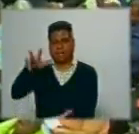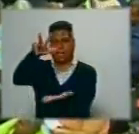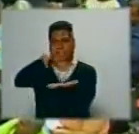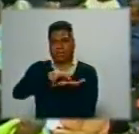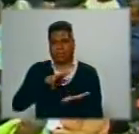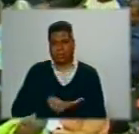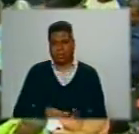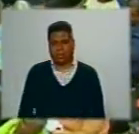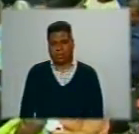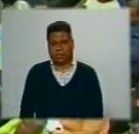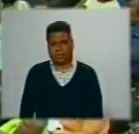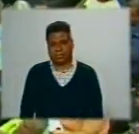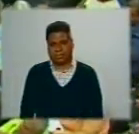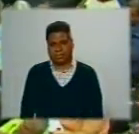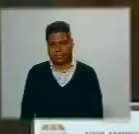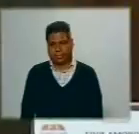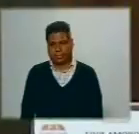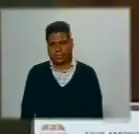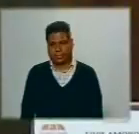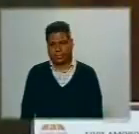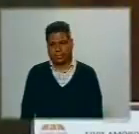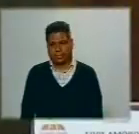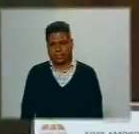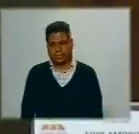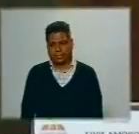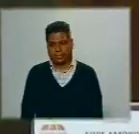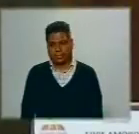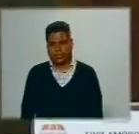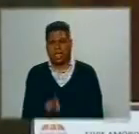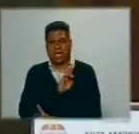Aprobado. Va rápido el profesor.